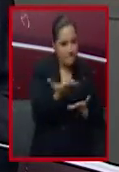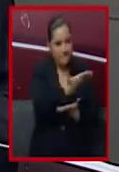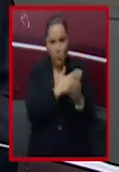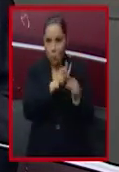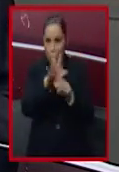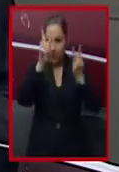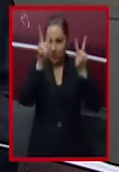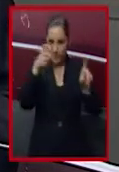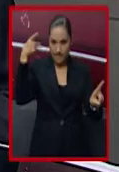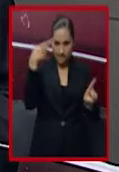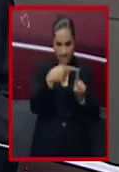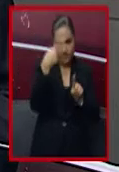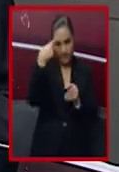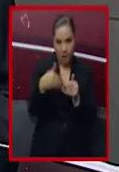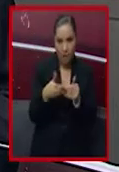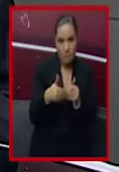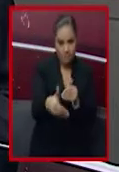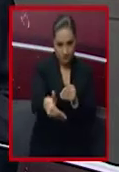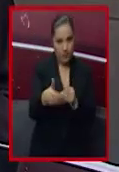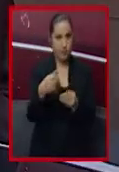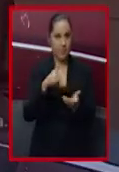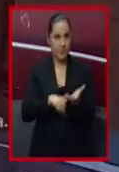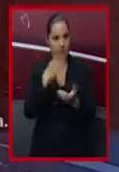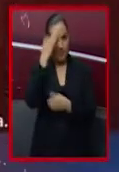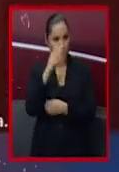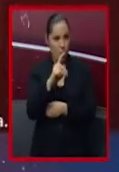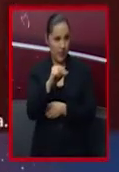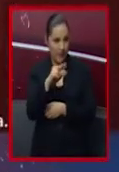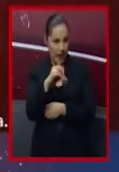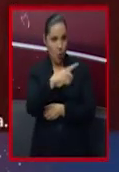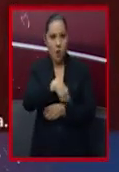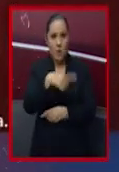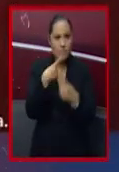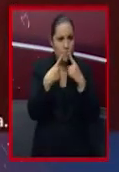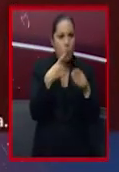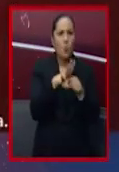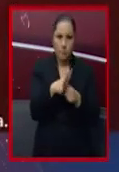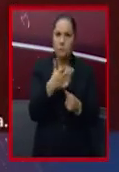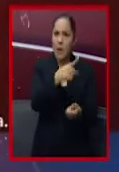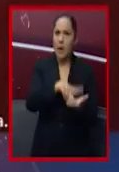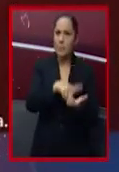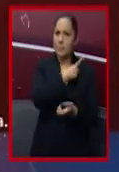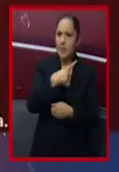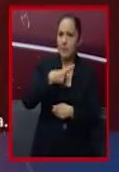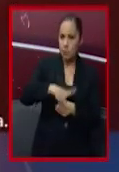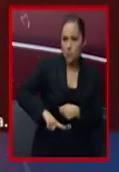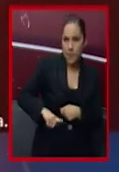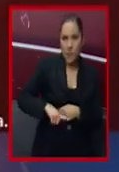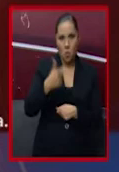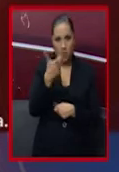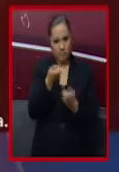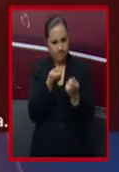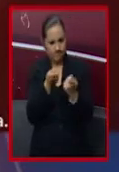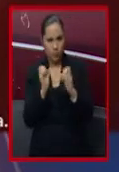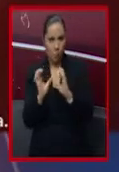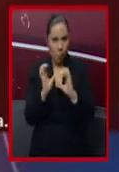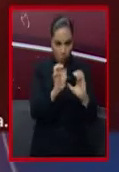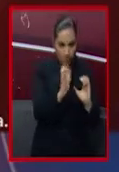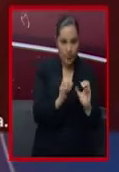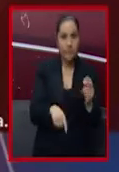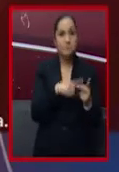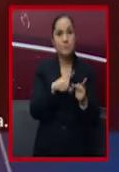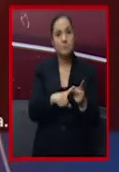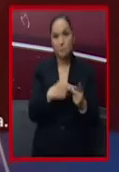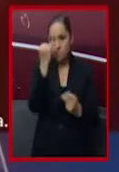los temas que integrarán su agenda legislativa. Entre ellos destacan temas de política de austeridad republicana, construcción de un sistema económico y de